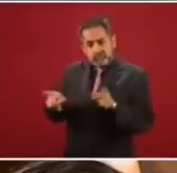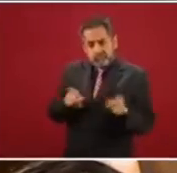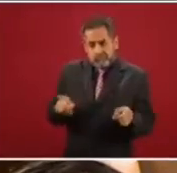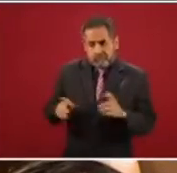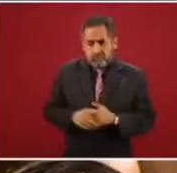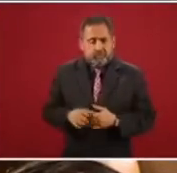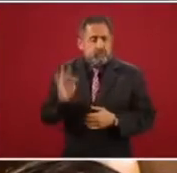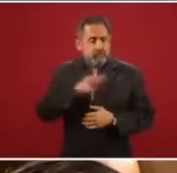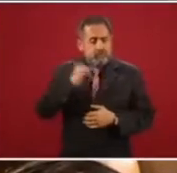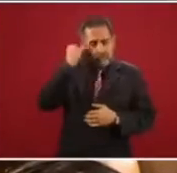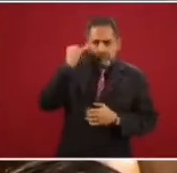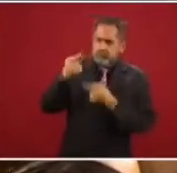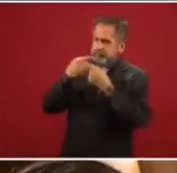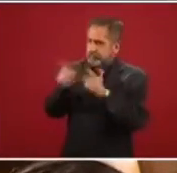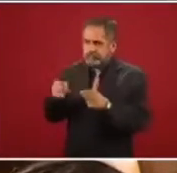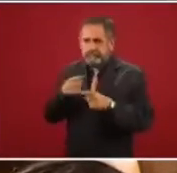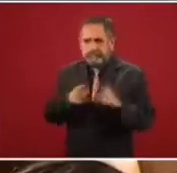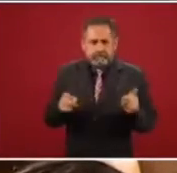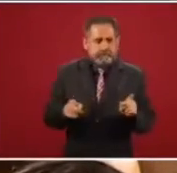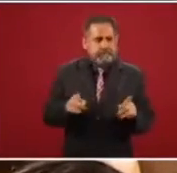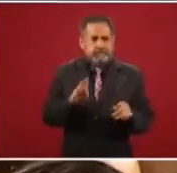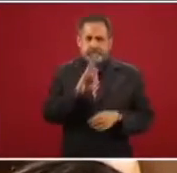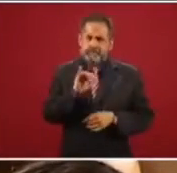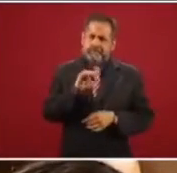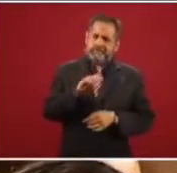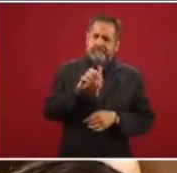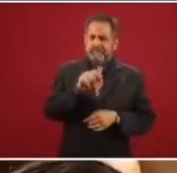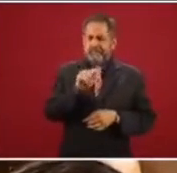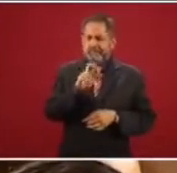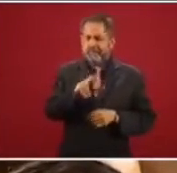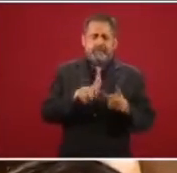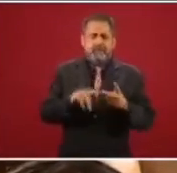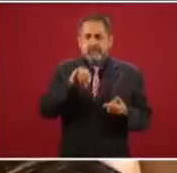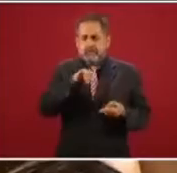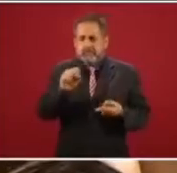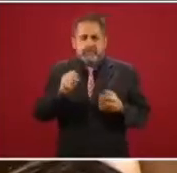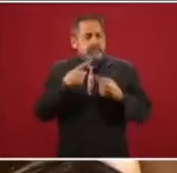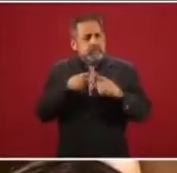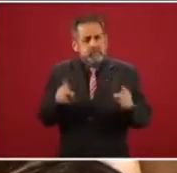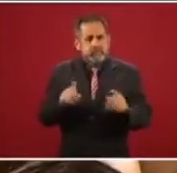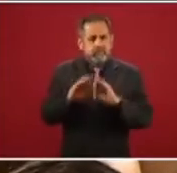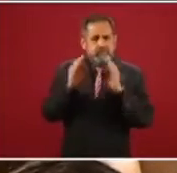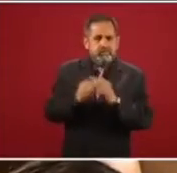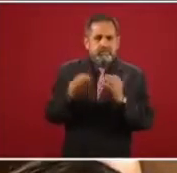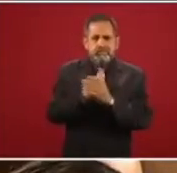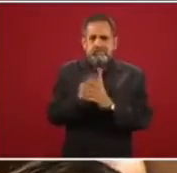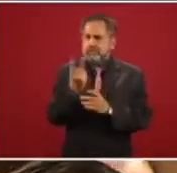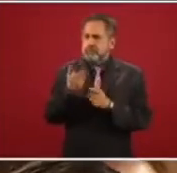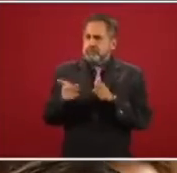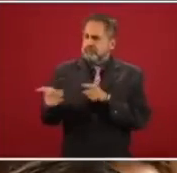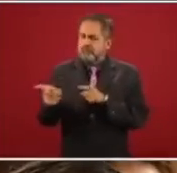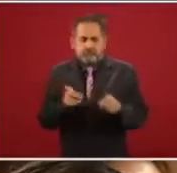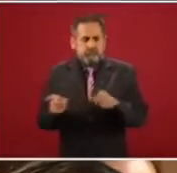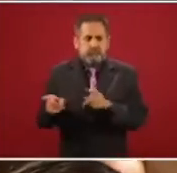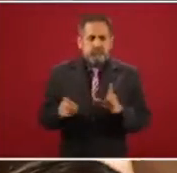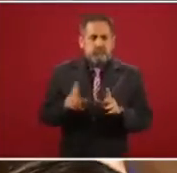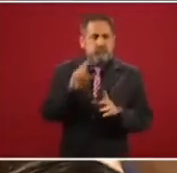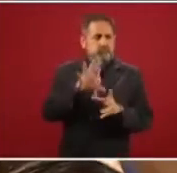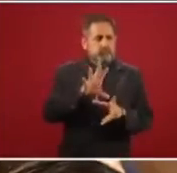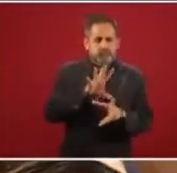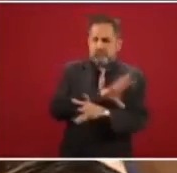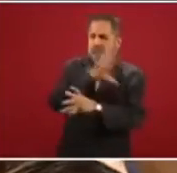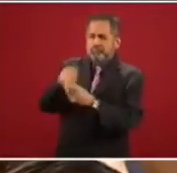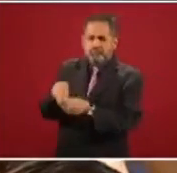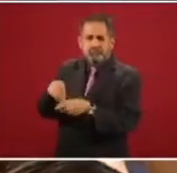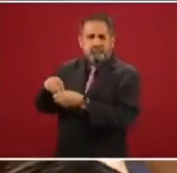era otra modalidad del nuevo sistema bienestar o del james pero en otro en dos facetas no amontonar el